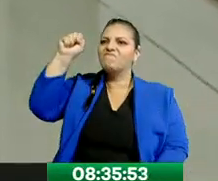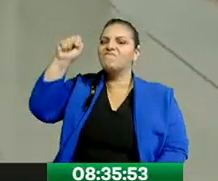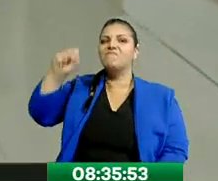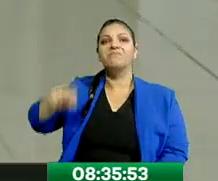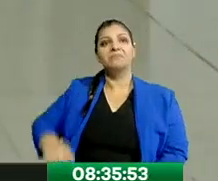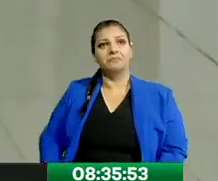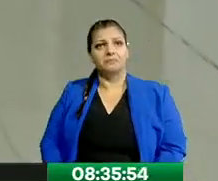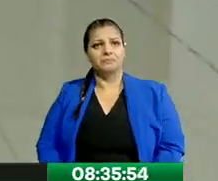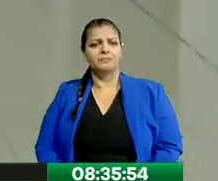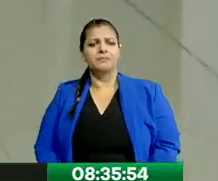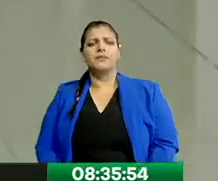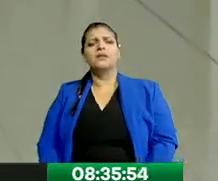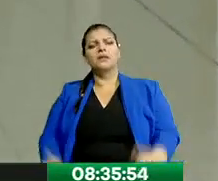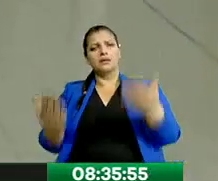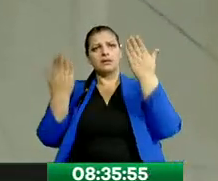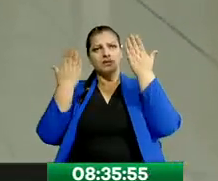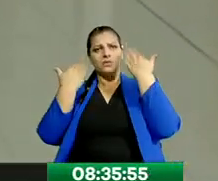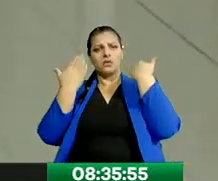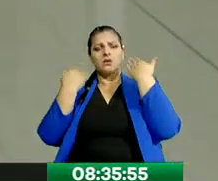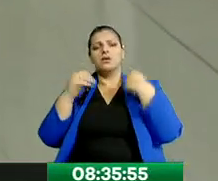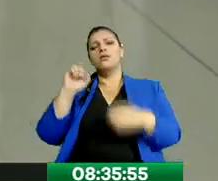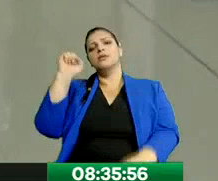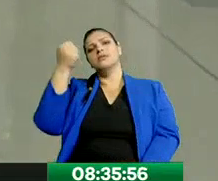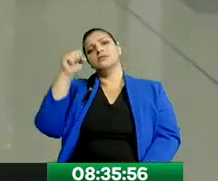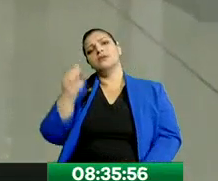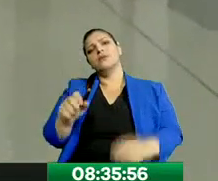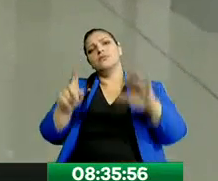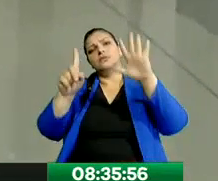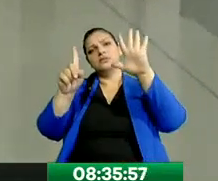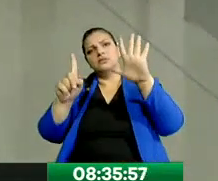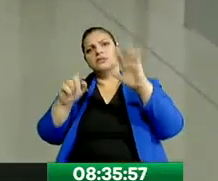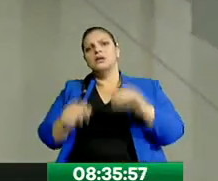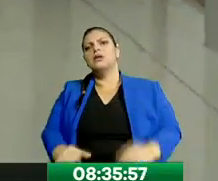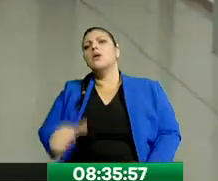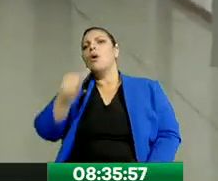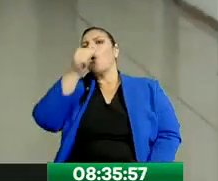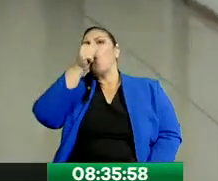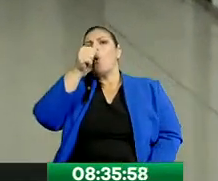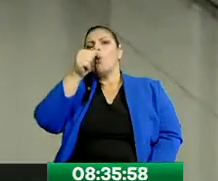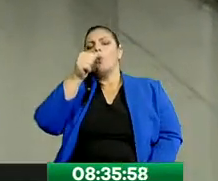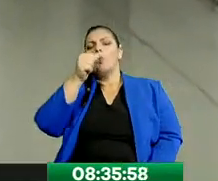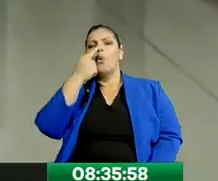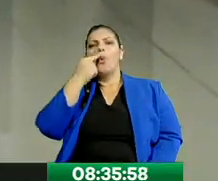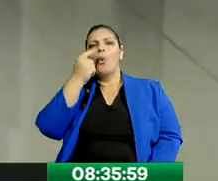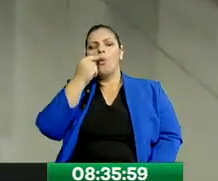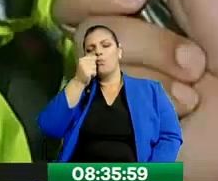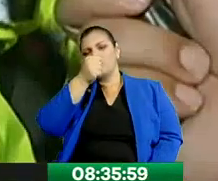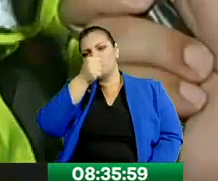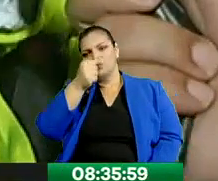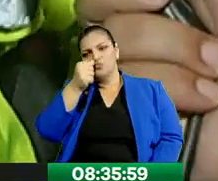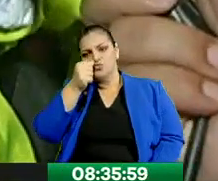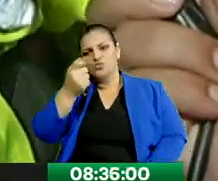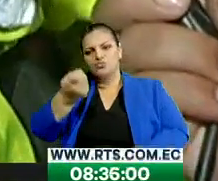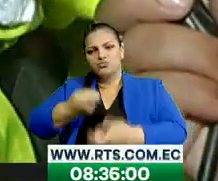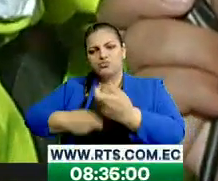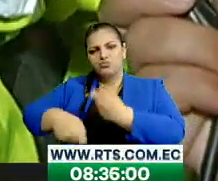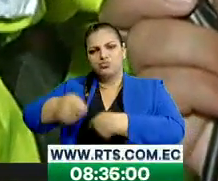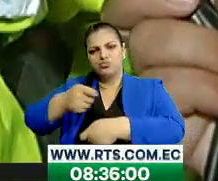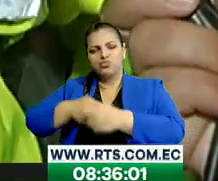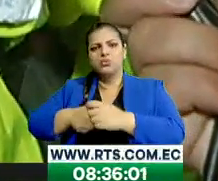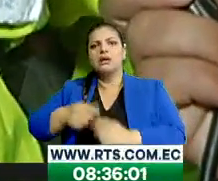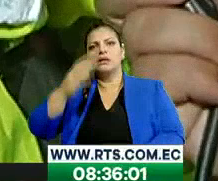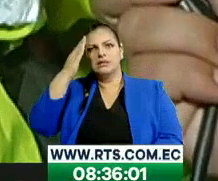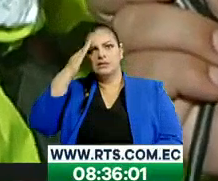que se dedicaba a comercializar droga en ese sector norte de Guayaquil. El ciudadano operaba, salía a los parqueaderos,